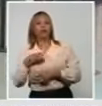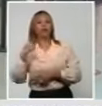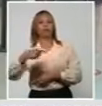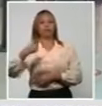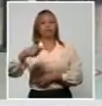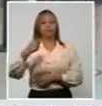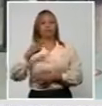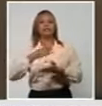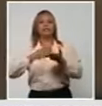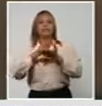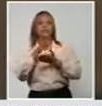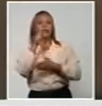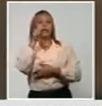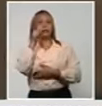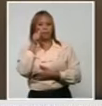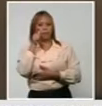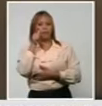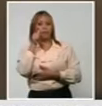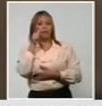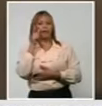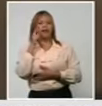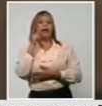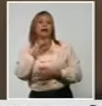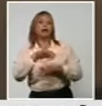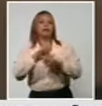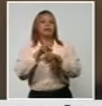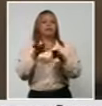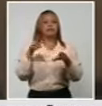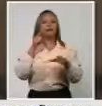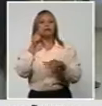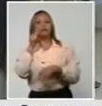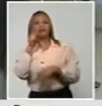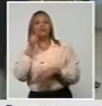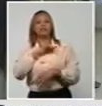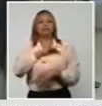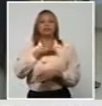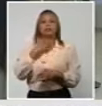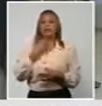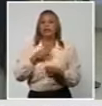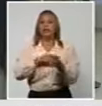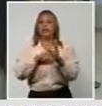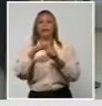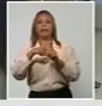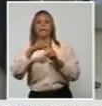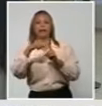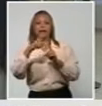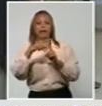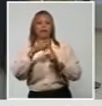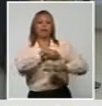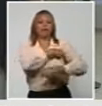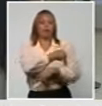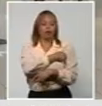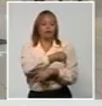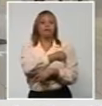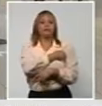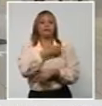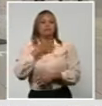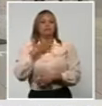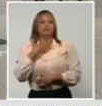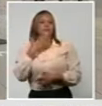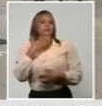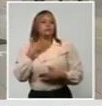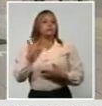mantiene una vigilancia epidemiológica, sobre todo sobre los signos vitales, presencia de síntomas respiratorios, otro tipo de alteraciones que